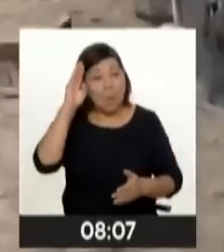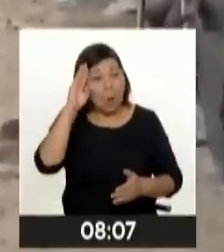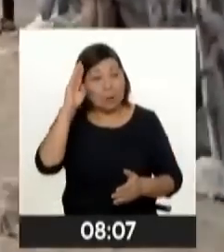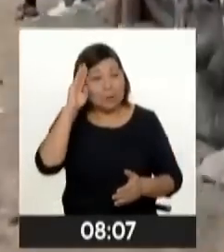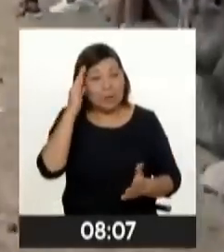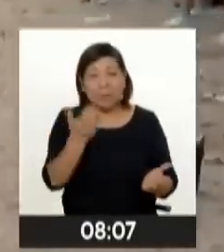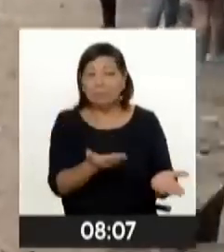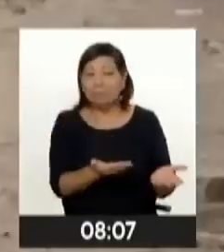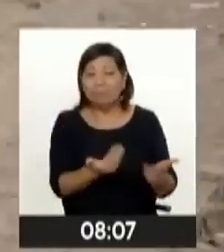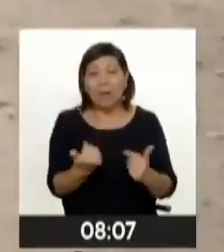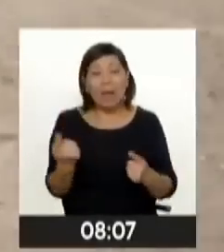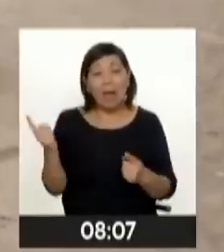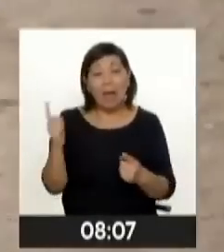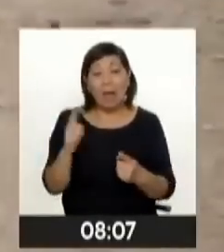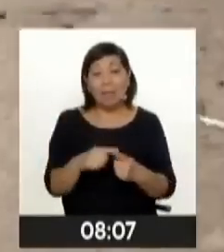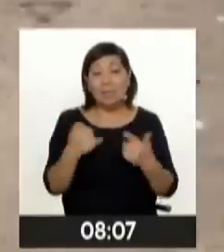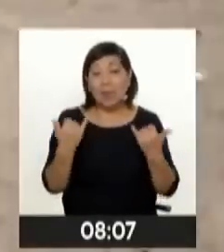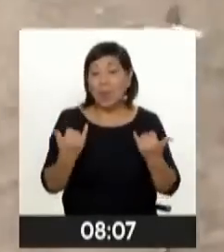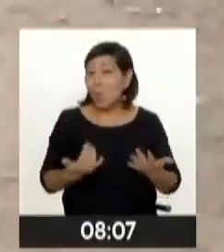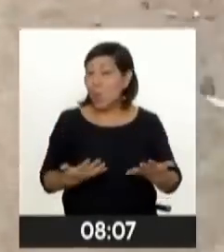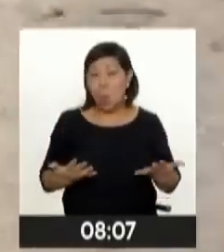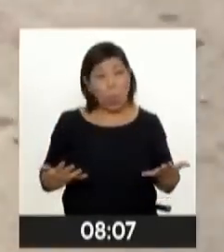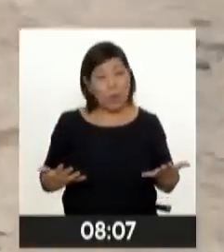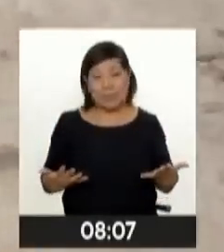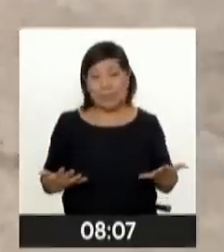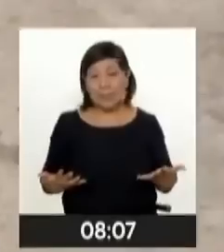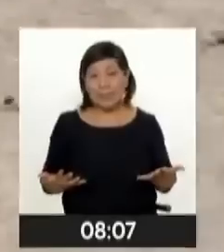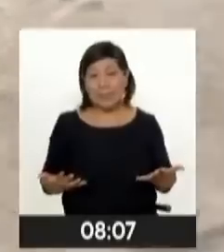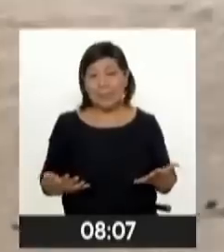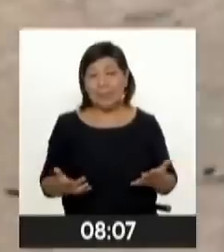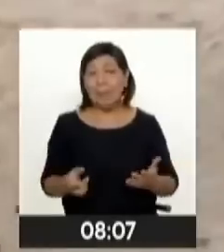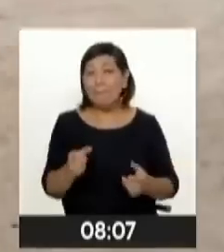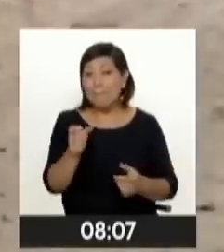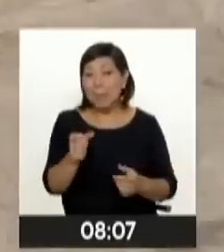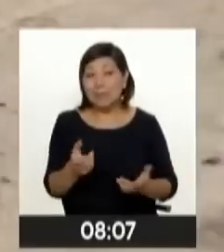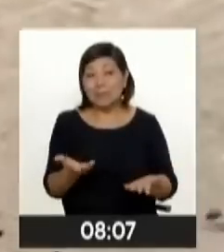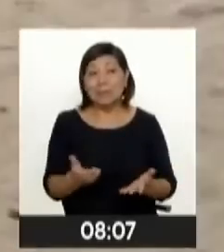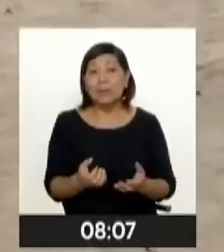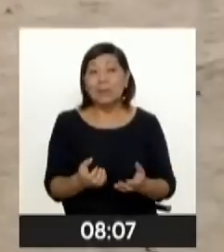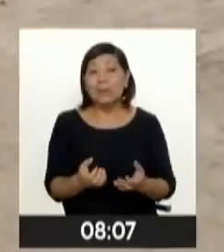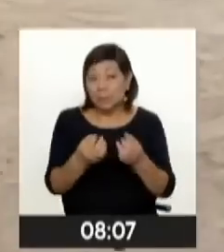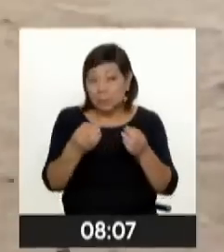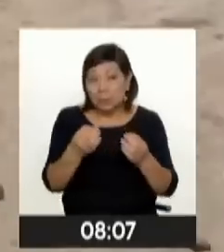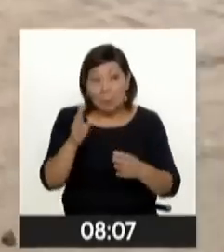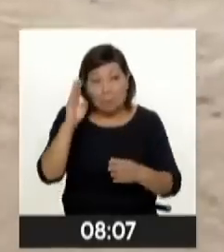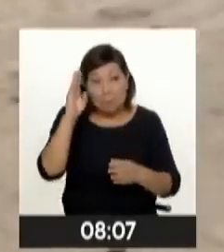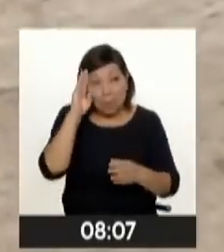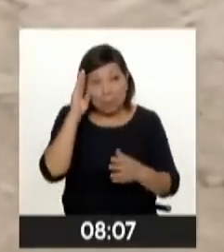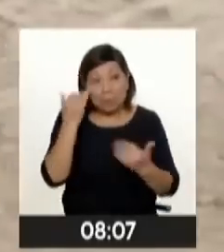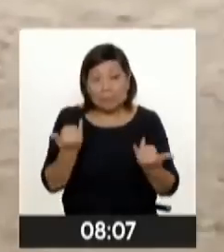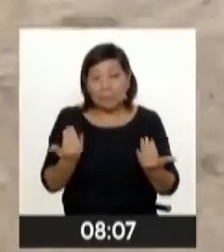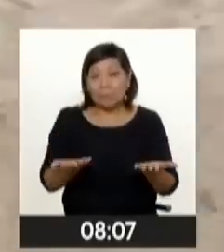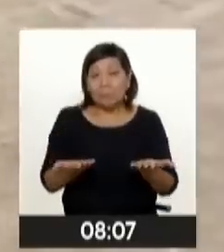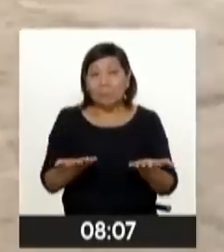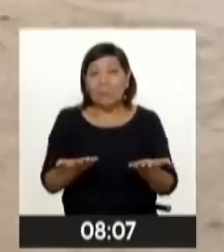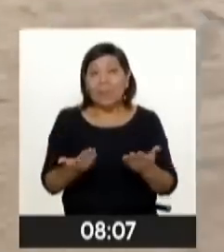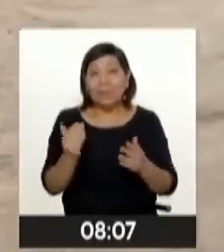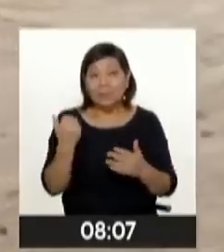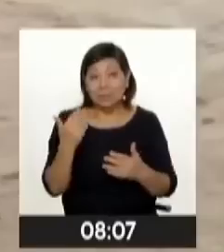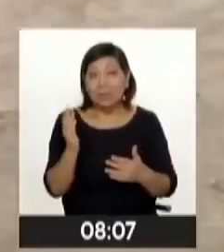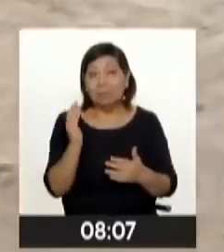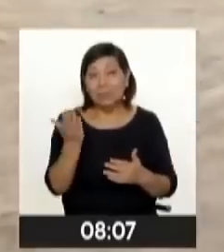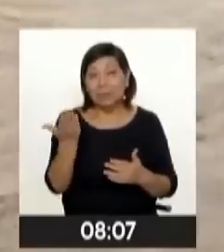Nacional. Aparentemente, hasta el momento, no hay mayor movimiento. Número de efectivos policiales, sobre todo un mandato que ya